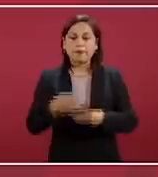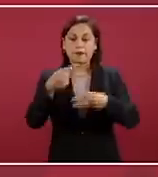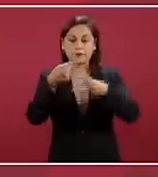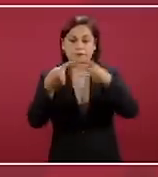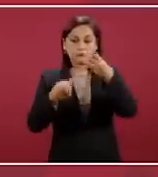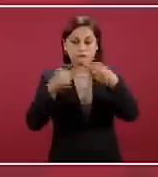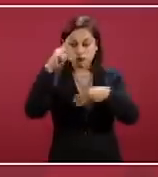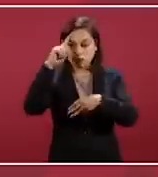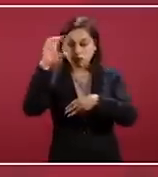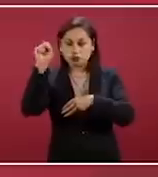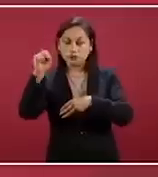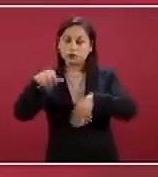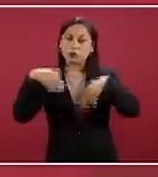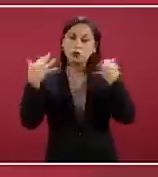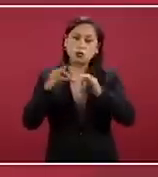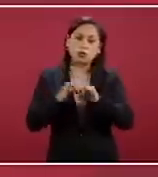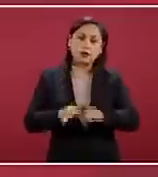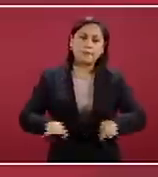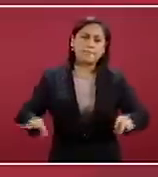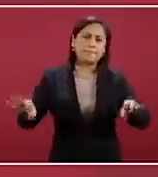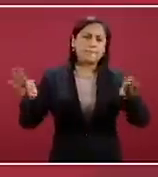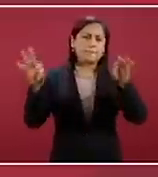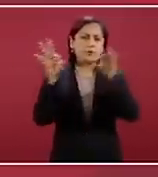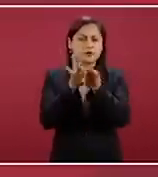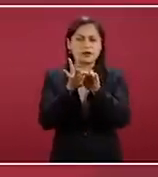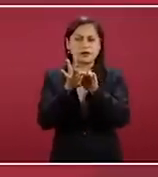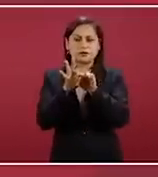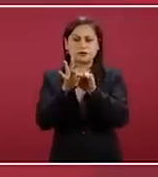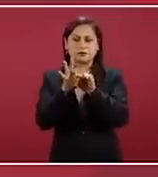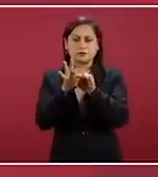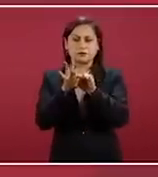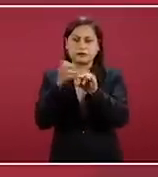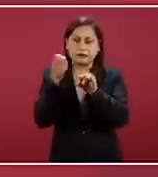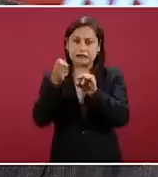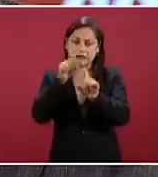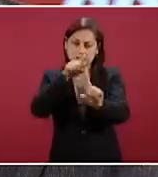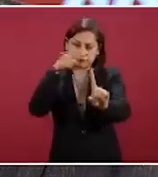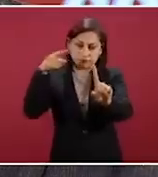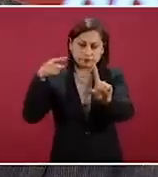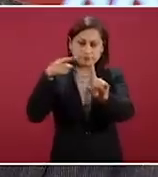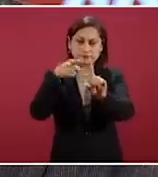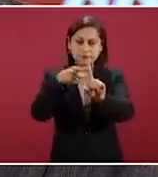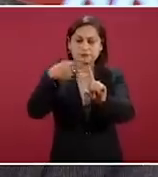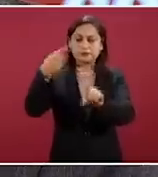preceptos los que guían al gobierno.